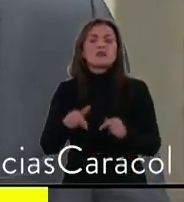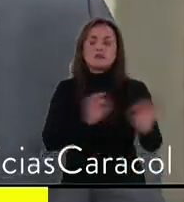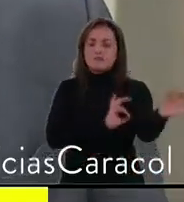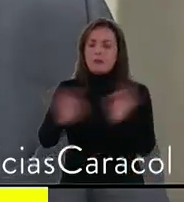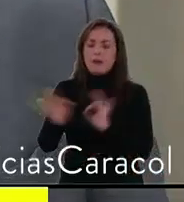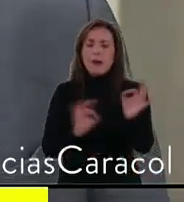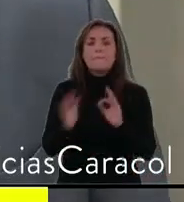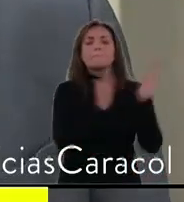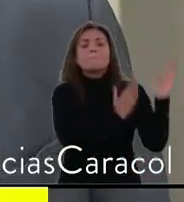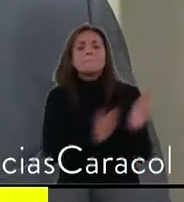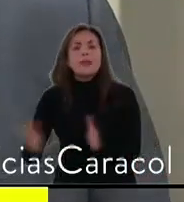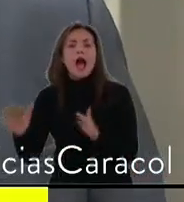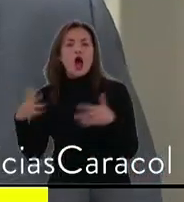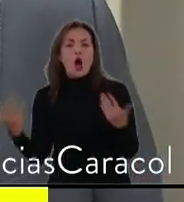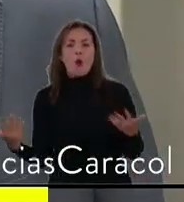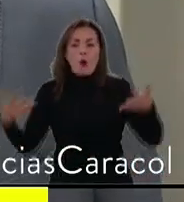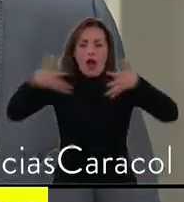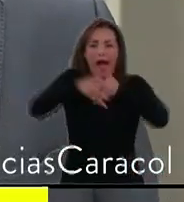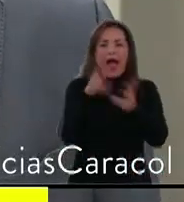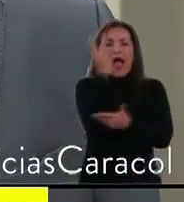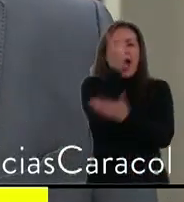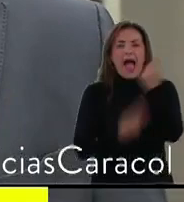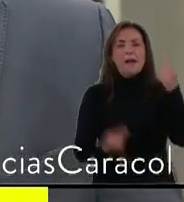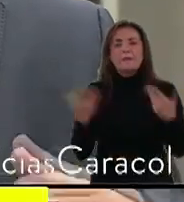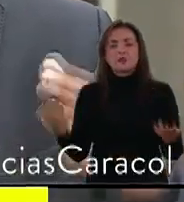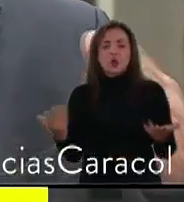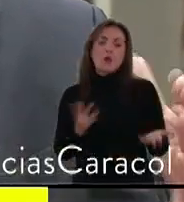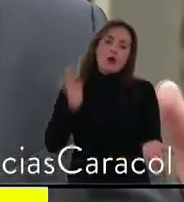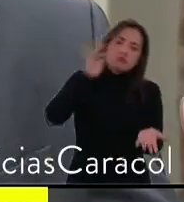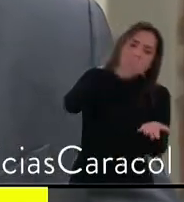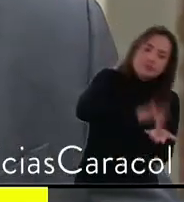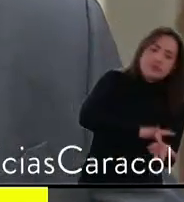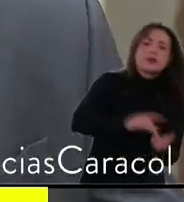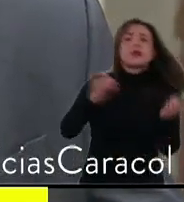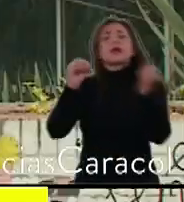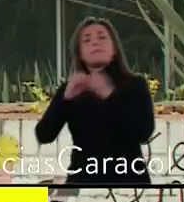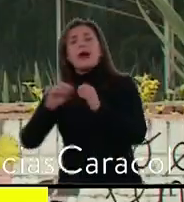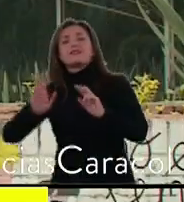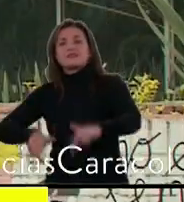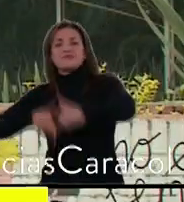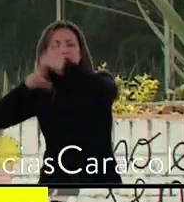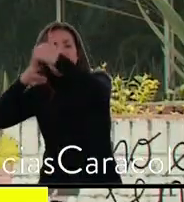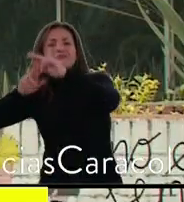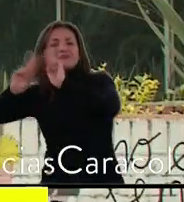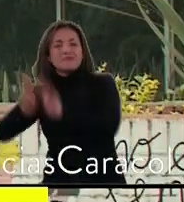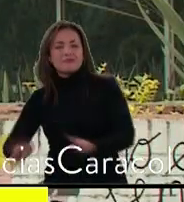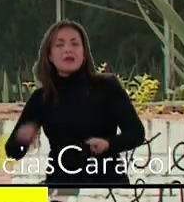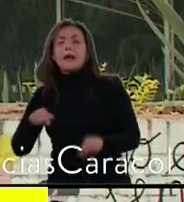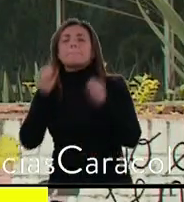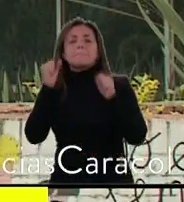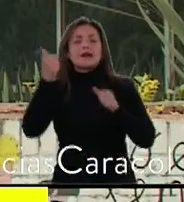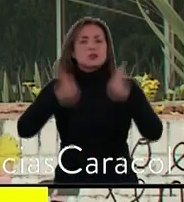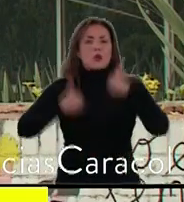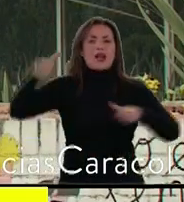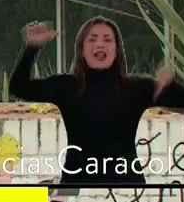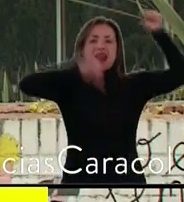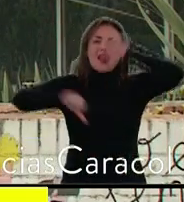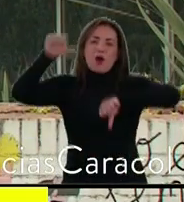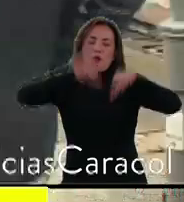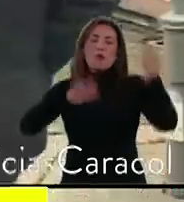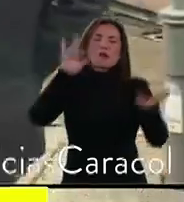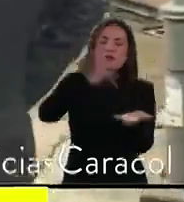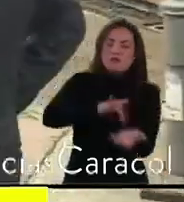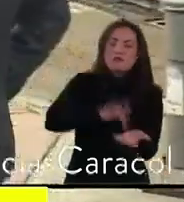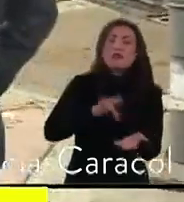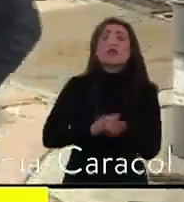integrando virtualidad con presencialidad, sobre todo en las clases prácticas, esto es en los laboratorios. Aseguran que se requieren alrededor de 3.500